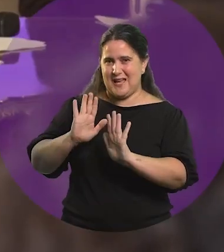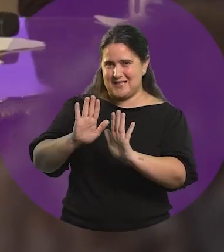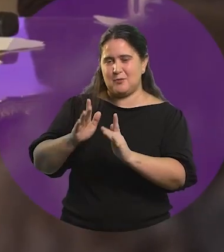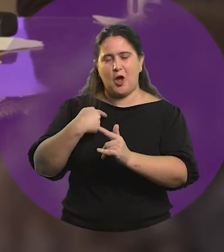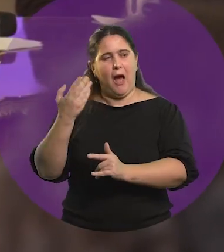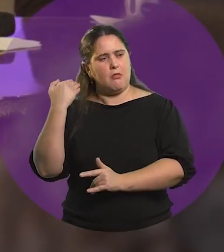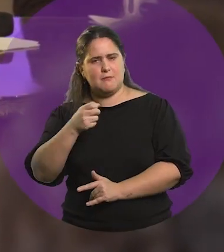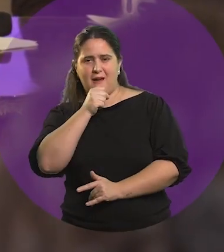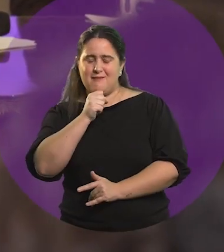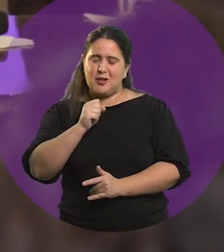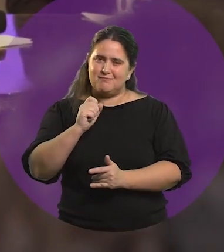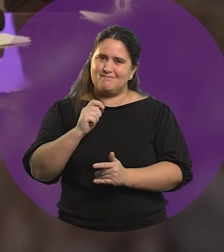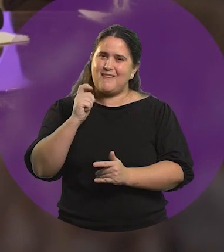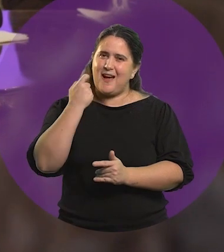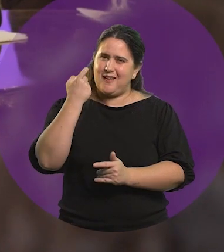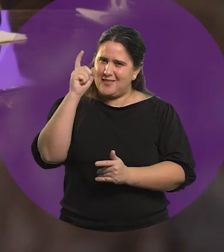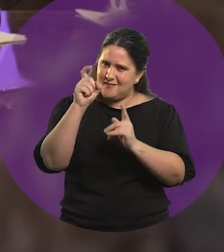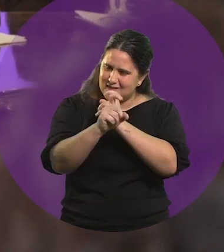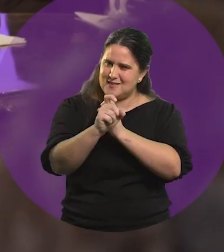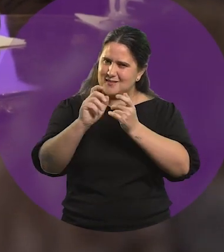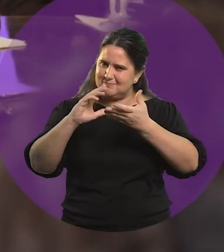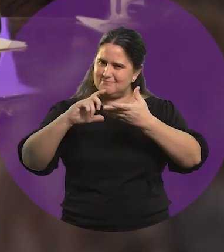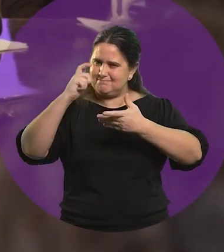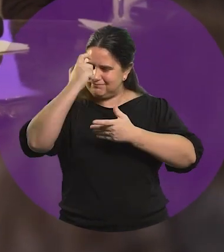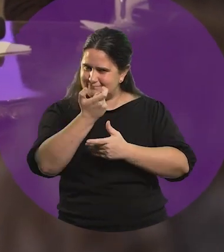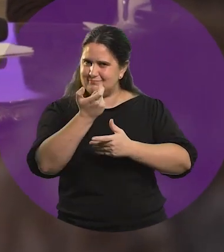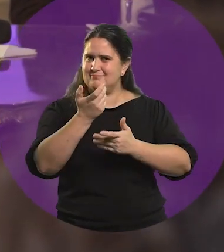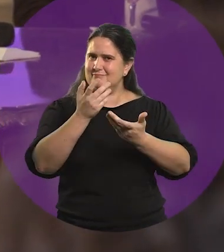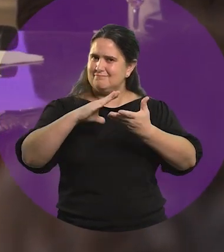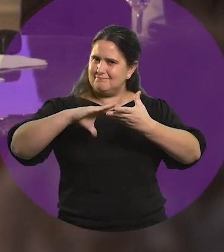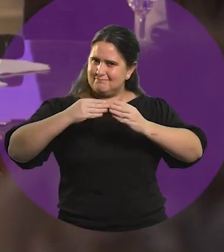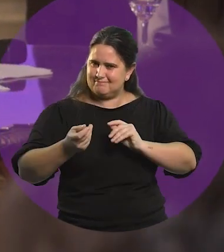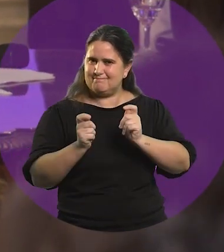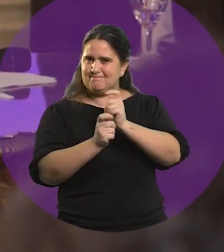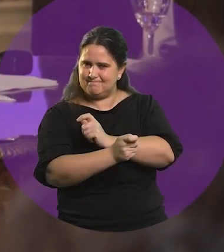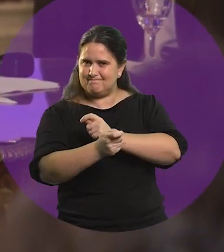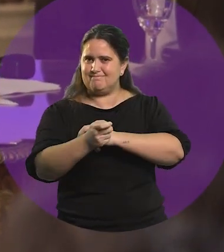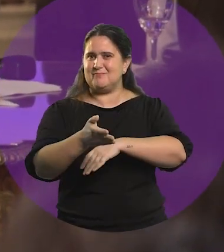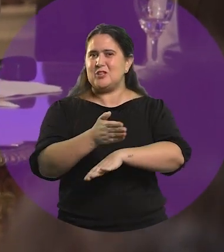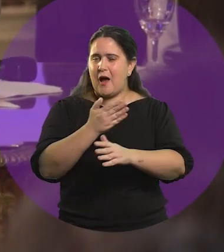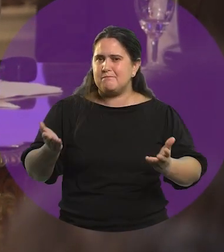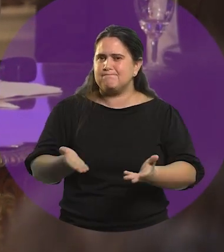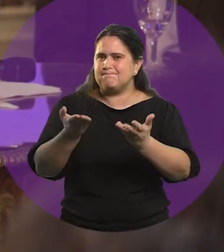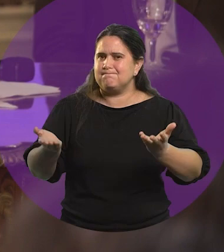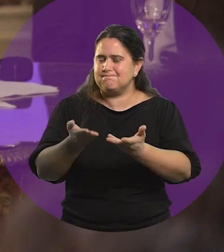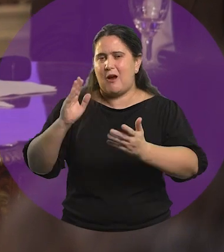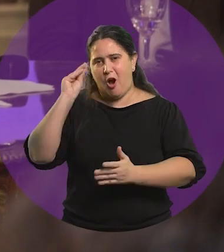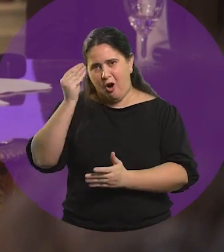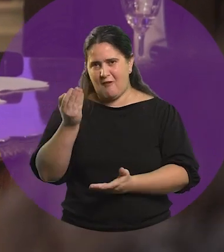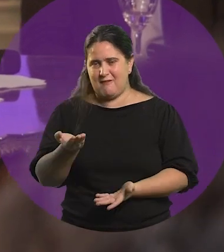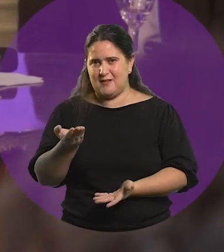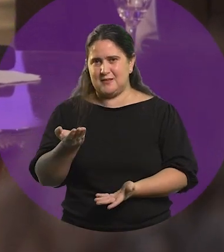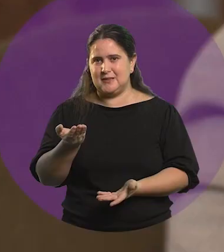otros tiempos. Y nos ha costado, yo los escuchaba a ustedes y decía, ¿qué estimulante vivir estos tiempos y ser